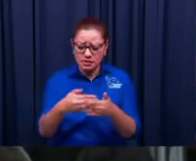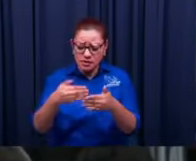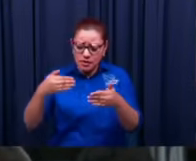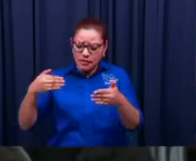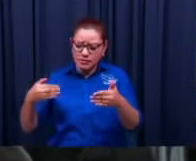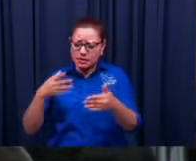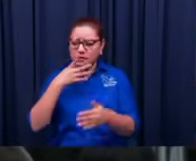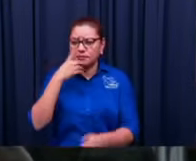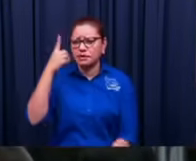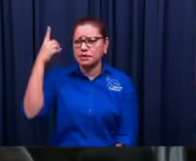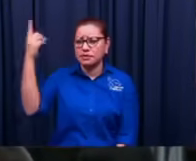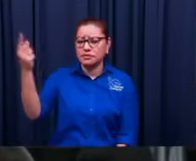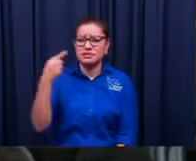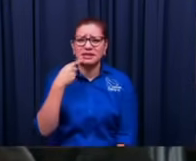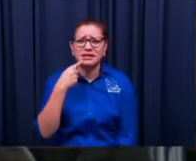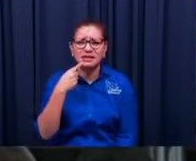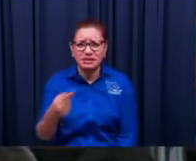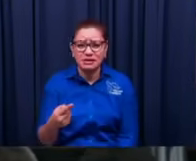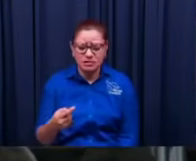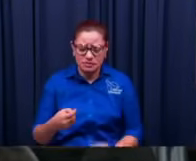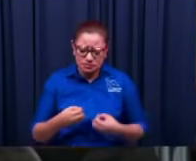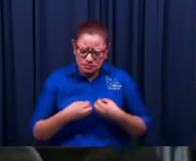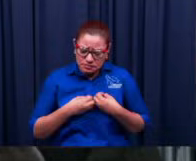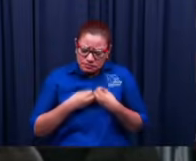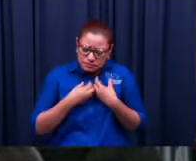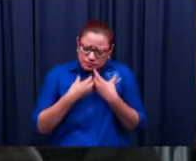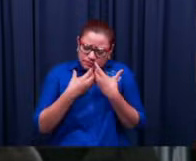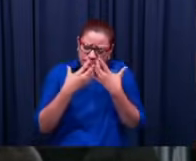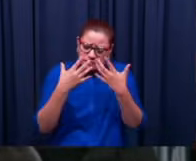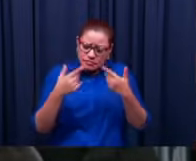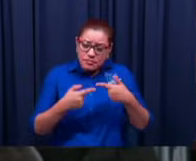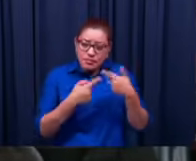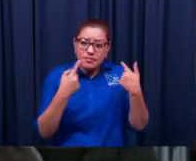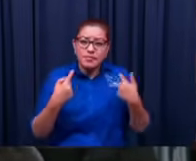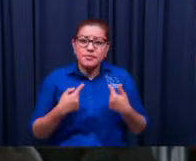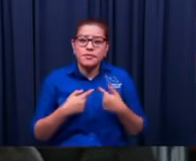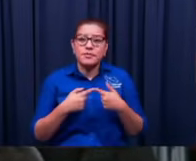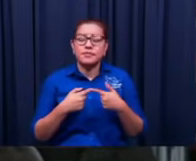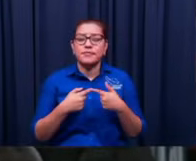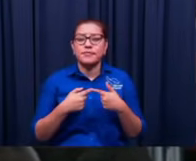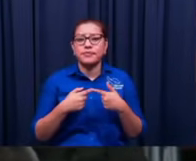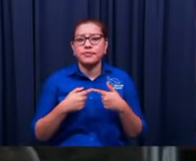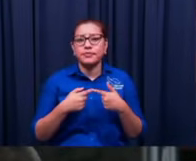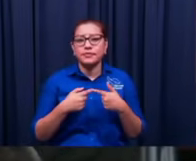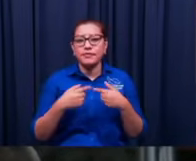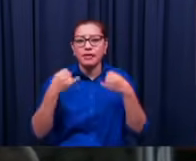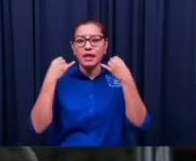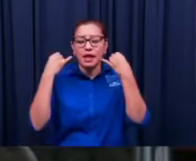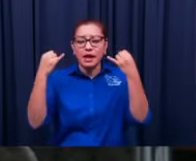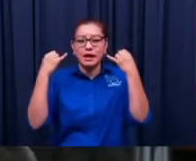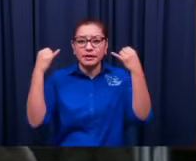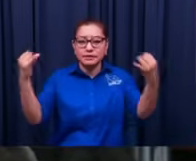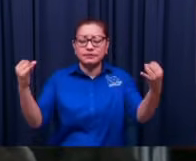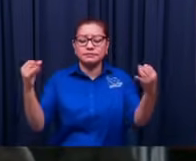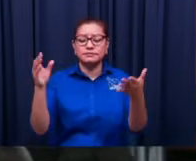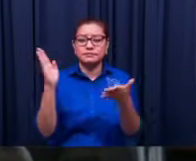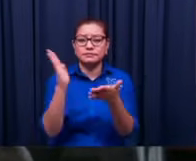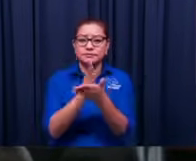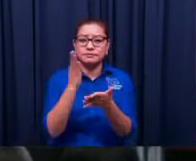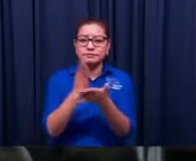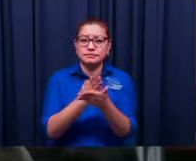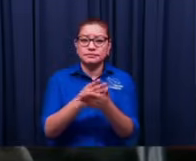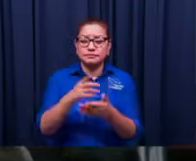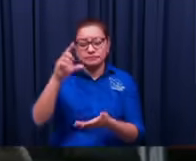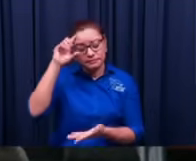Confiésalo. Confiésalo desde el fondo de tu corazón, invocando la palabra. Tu palabra dice: el que